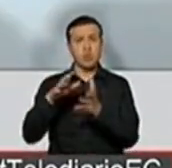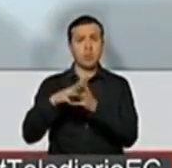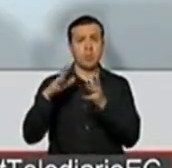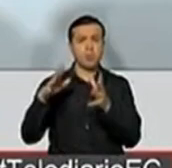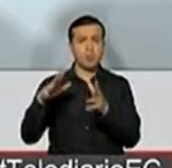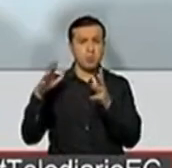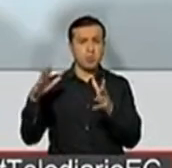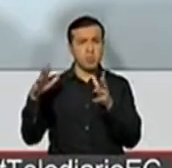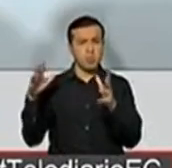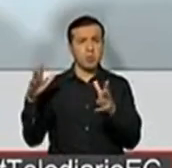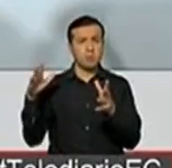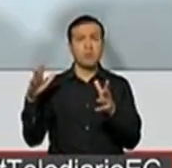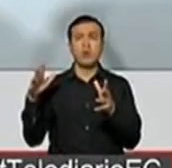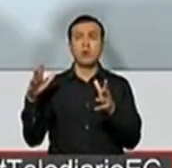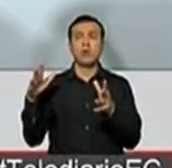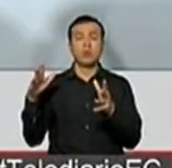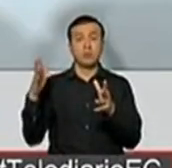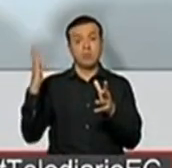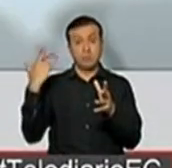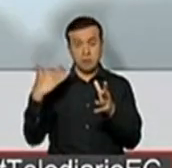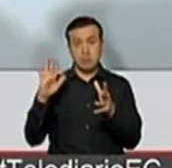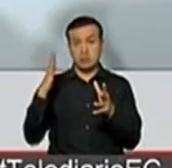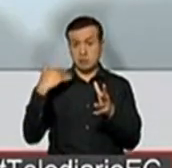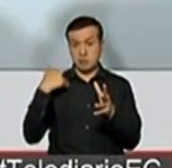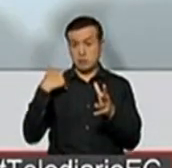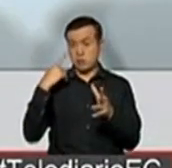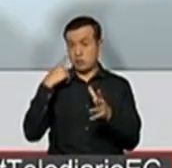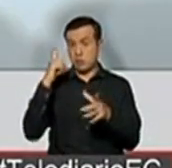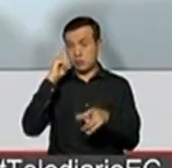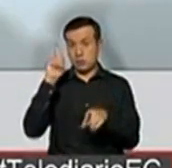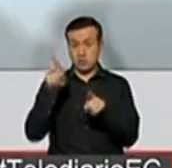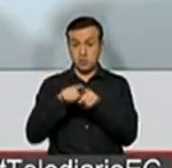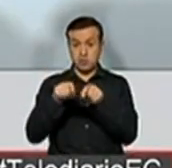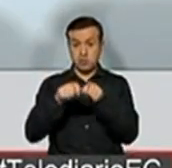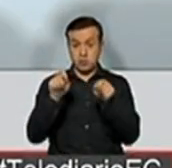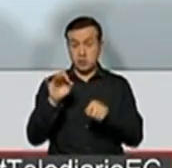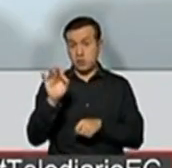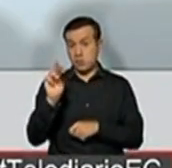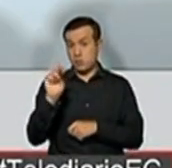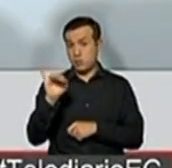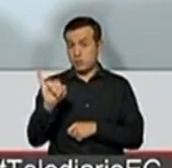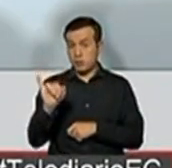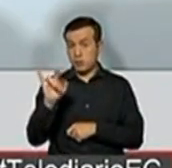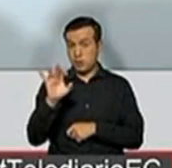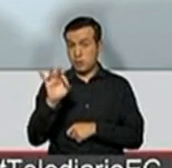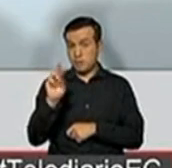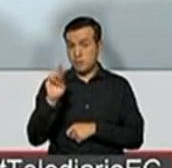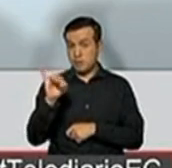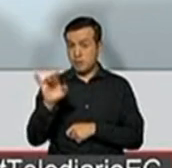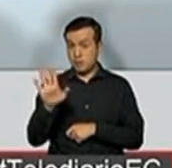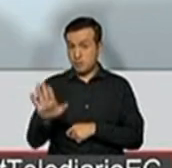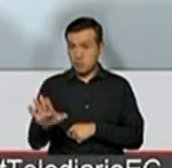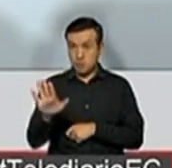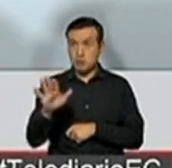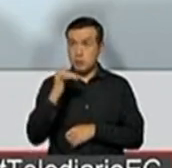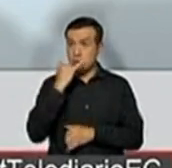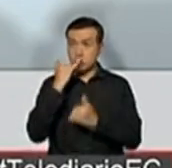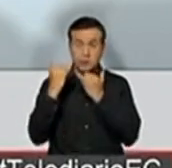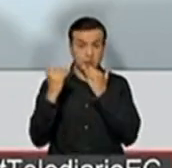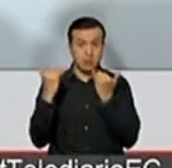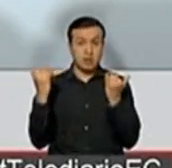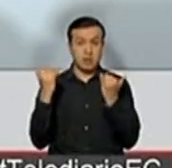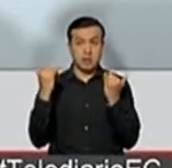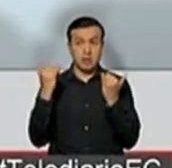y tiene tanta necesidad. Además, tenemos un convenio con el Fondo Monetario Internacional, que esto es un incumplimiento